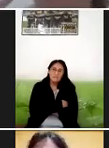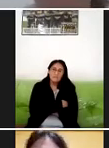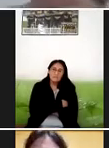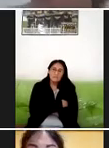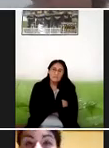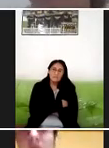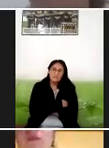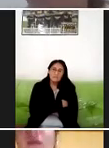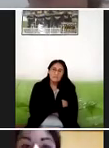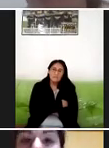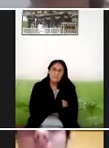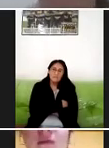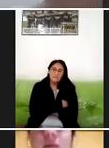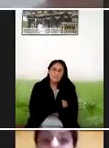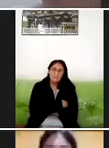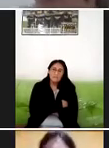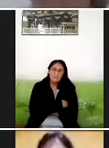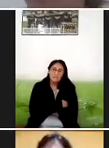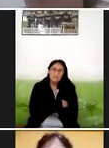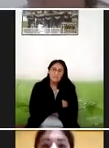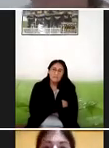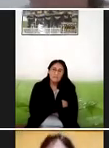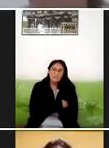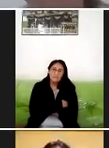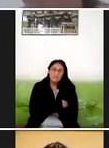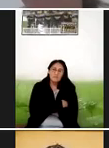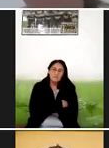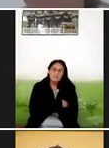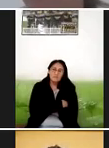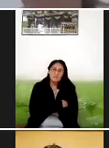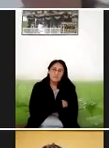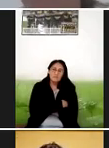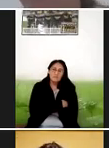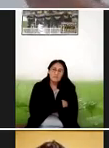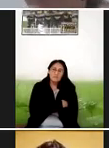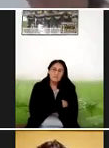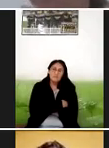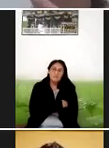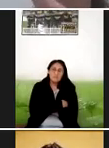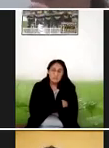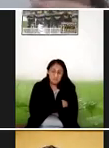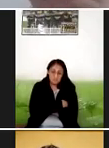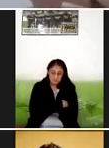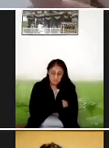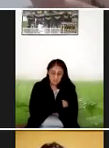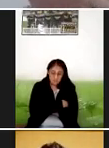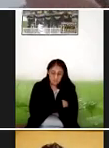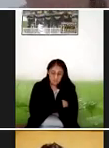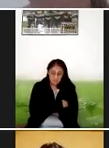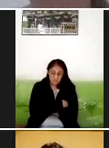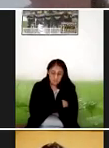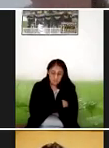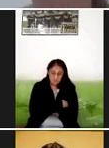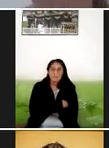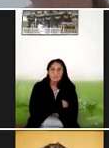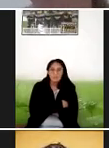órgano cerrado y que no pierda líquido, por ejemplo, como estábamos hablando en el caso también de la vejiga, ¿se entiende? Entonces imagínate que ahí